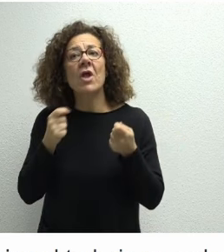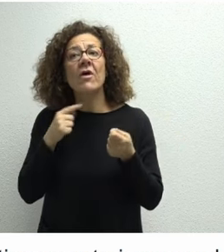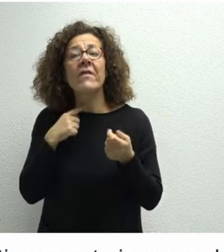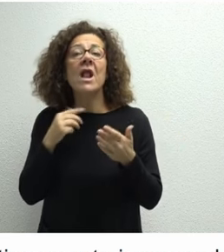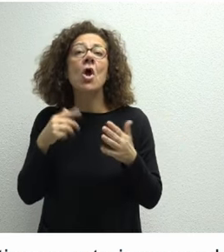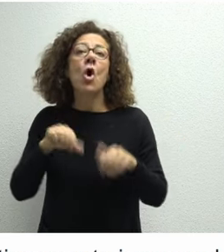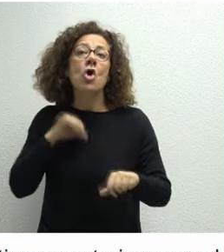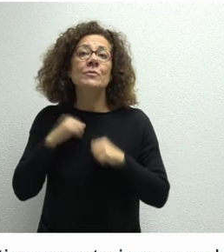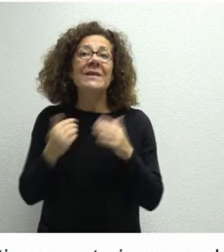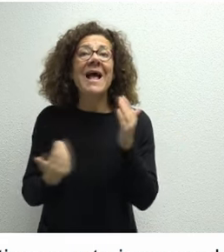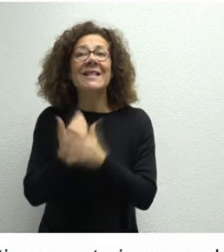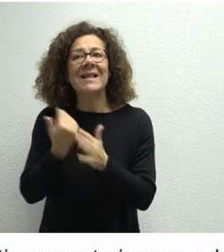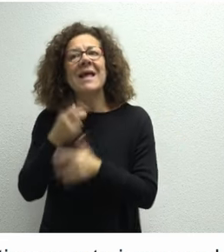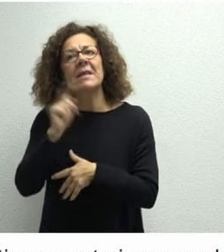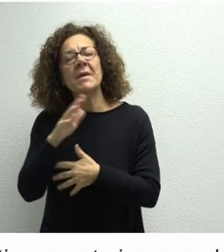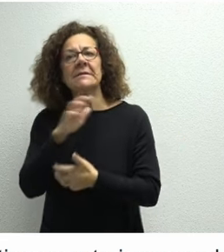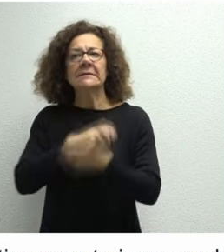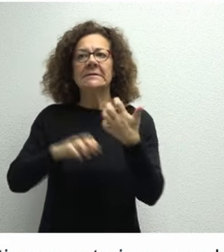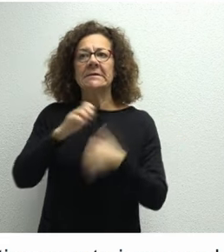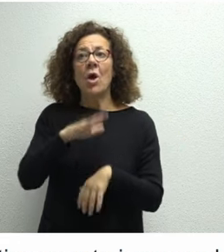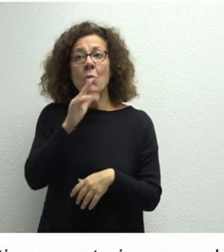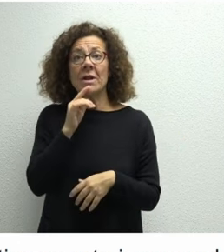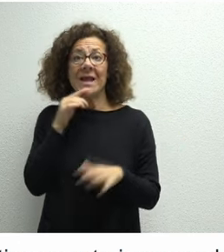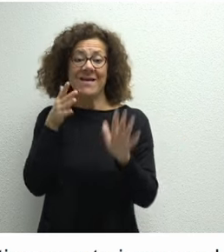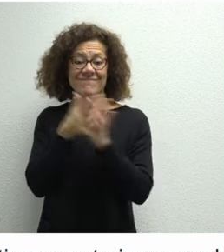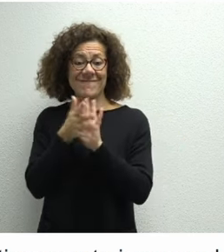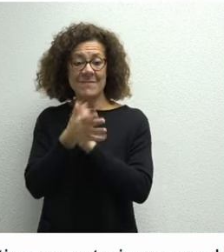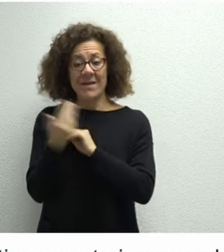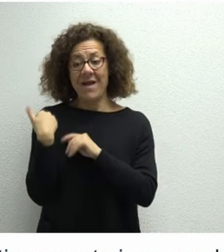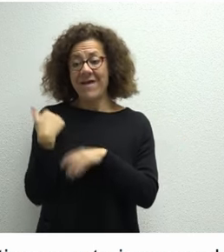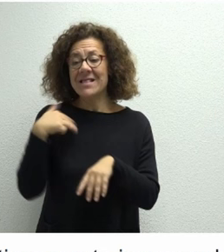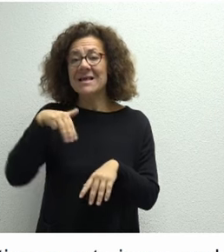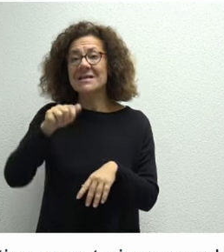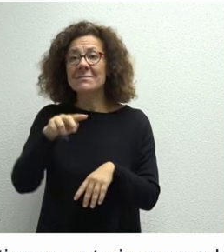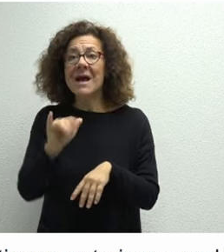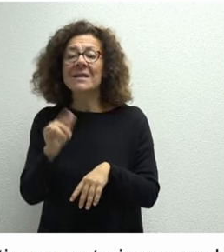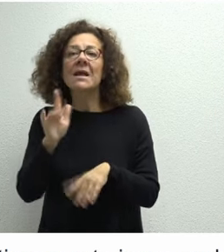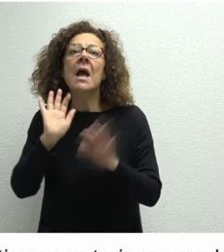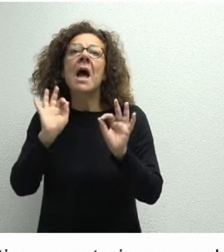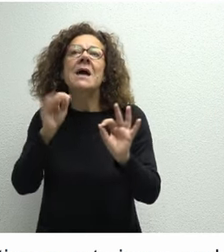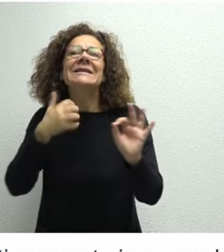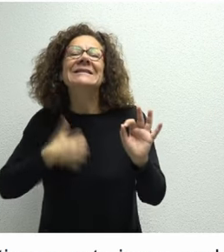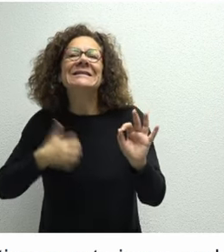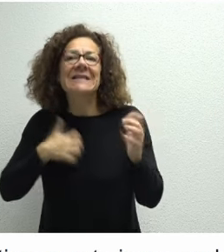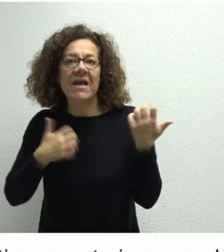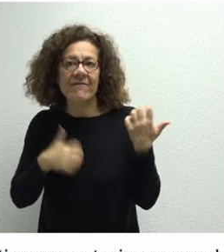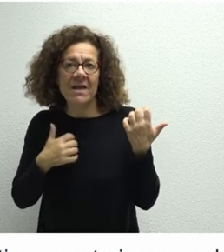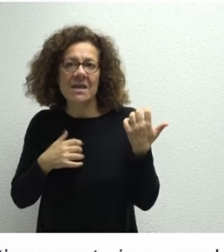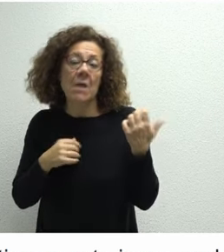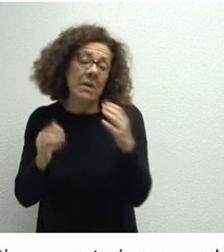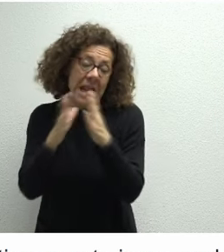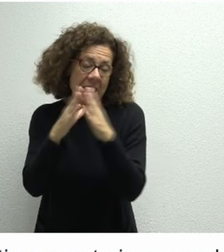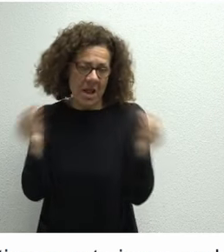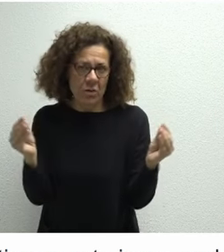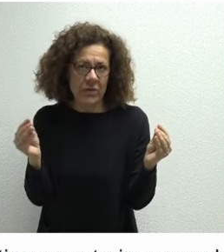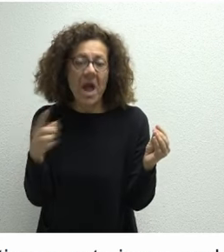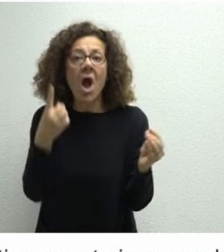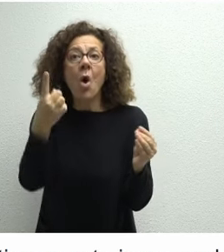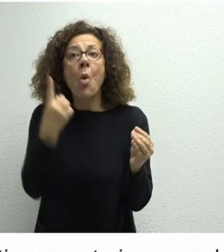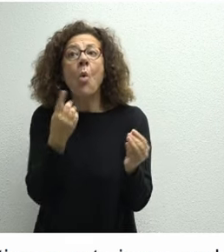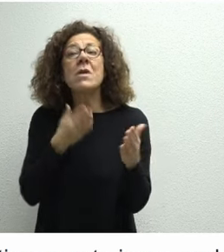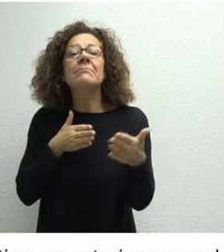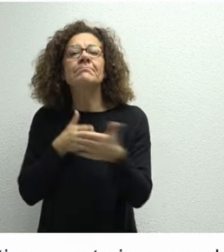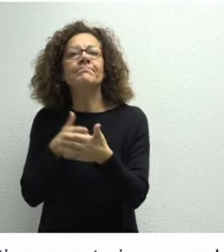genera también un poco de conflicto porque como contaba antes Mati por lo menos en Sevilla eh o sea bueno en Andalucía una de las